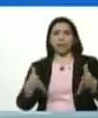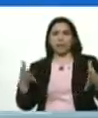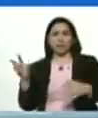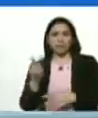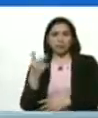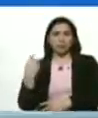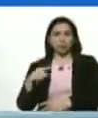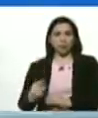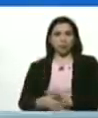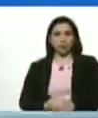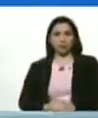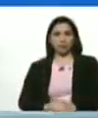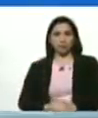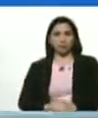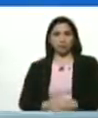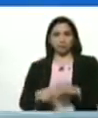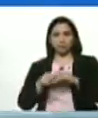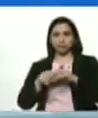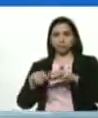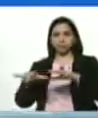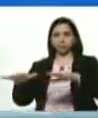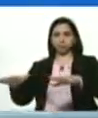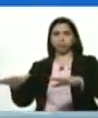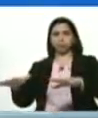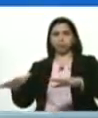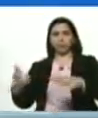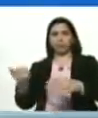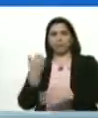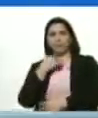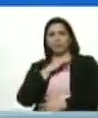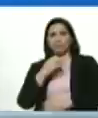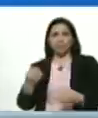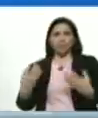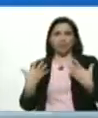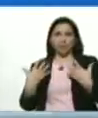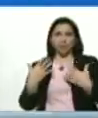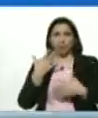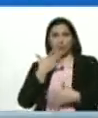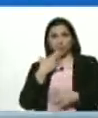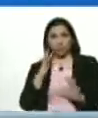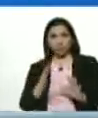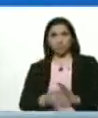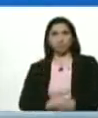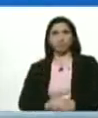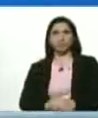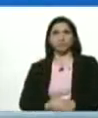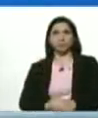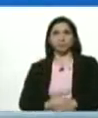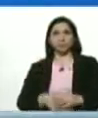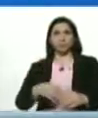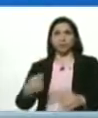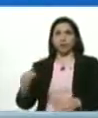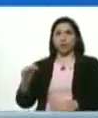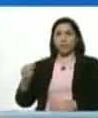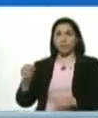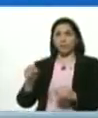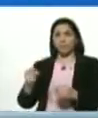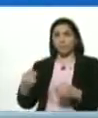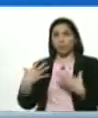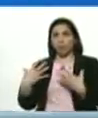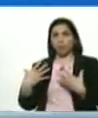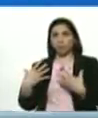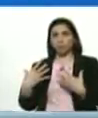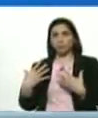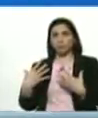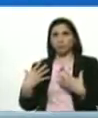la multiplicación de esta pandemia por ejemplo el contagio la infección del